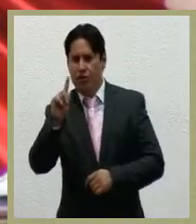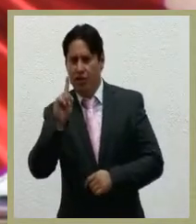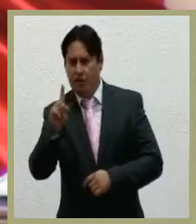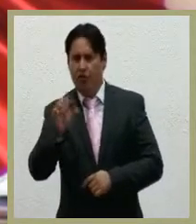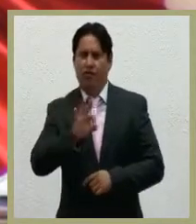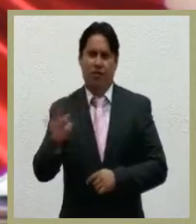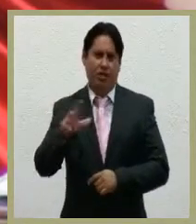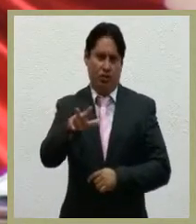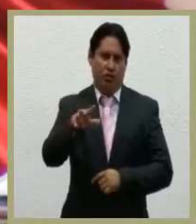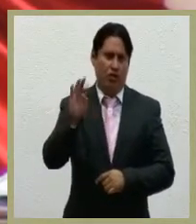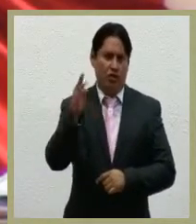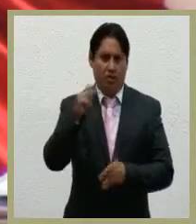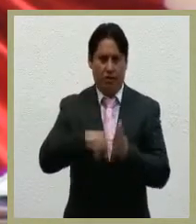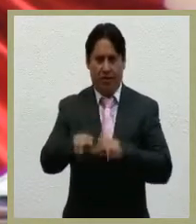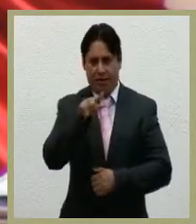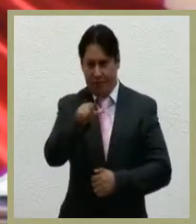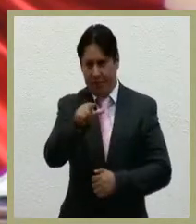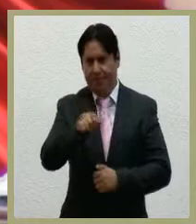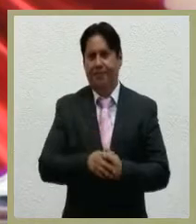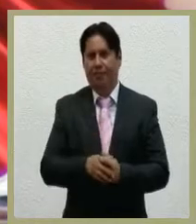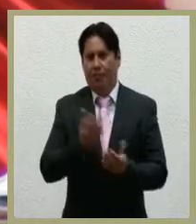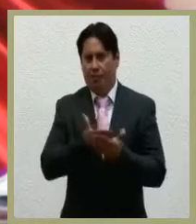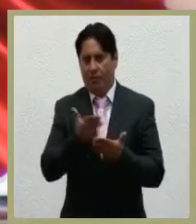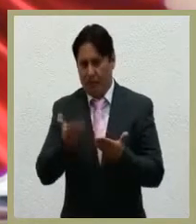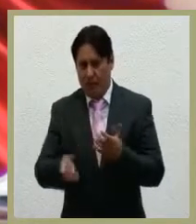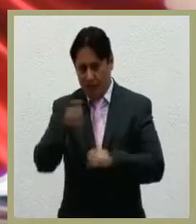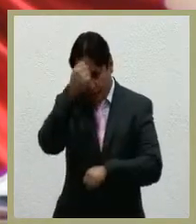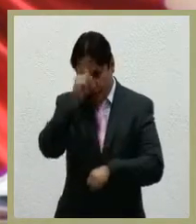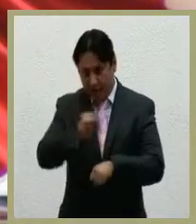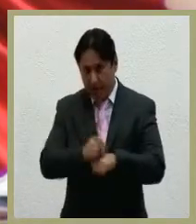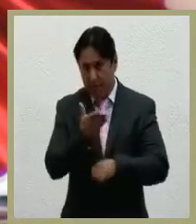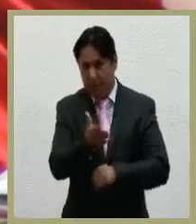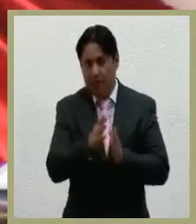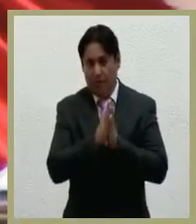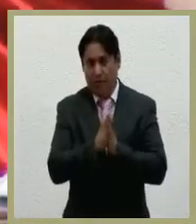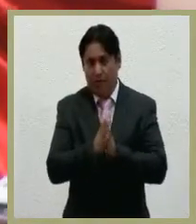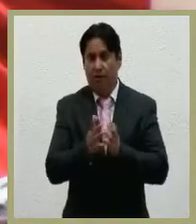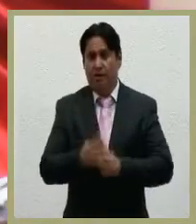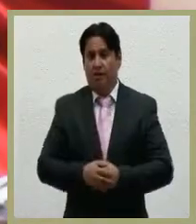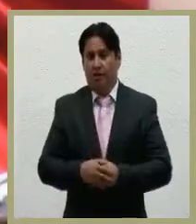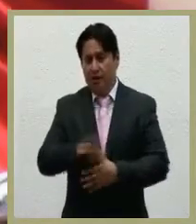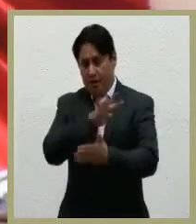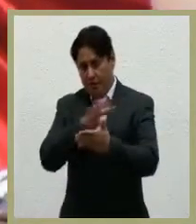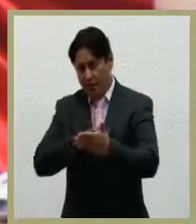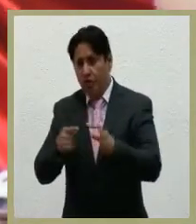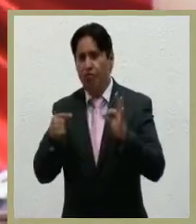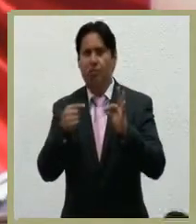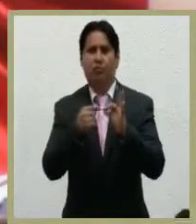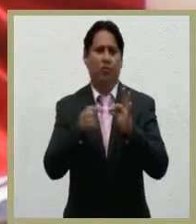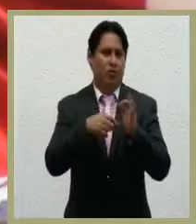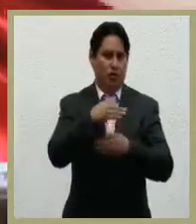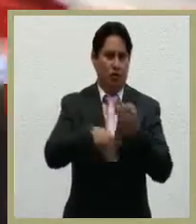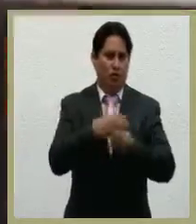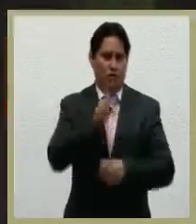de mayo de 2017. Por lo que solicito a la diputada secretaria Alejandra Cruz Toledo Cebadúa de lectura a los puntos resolutivos del